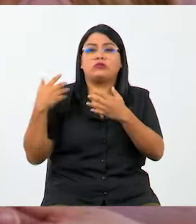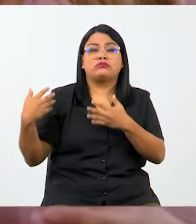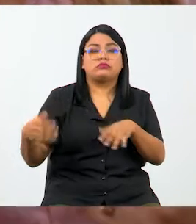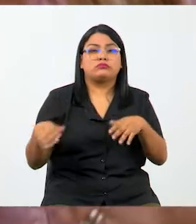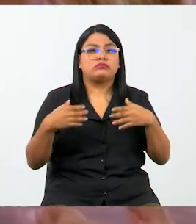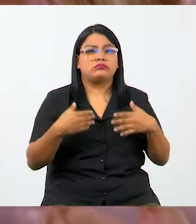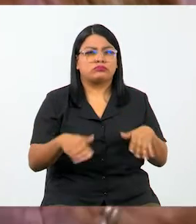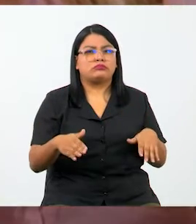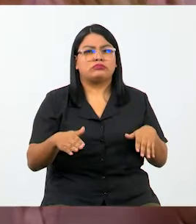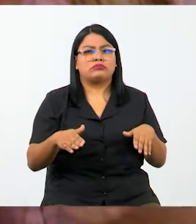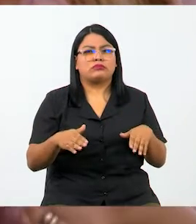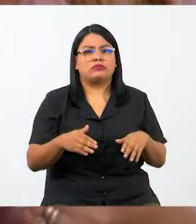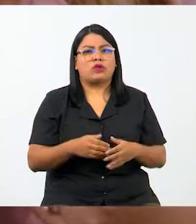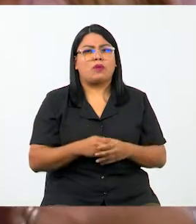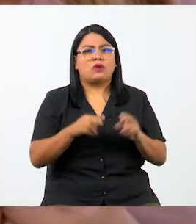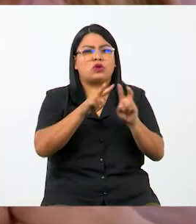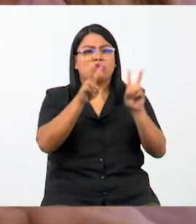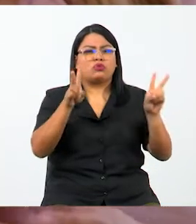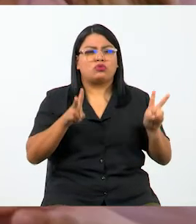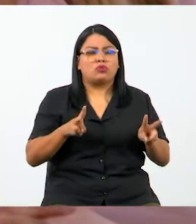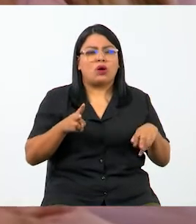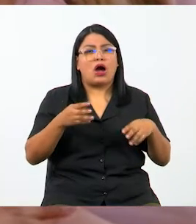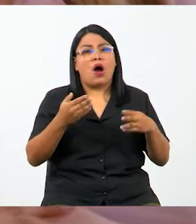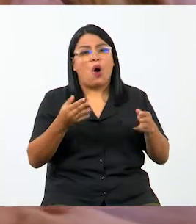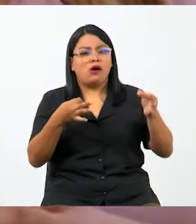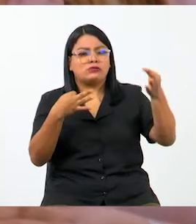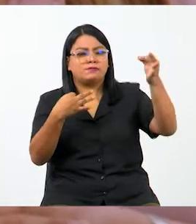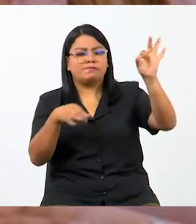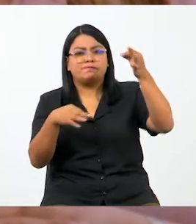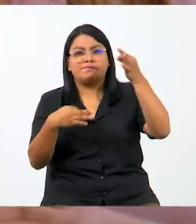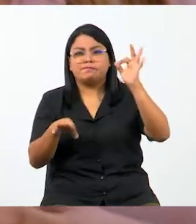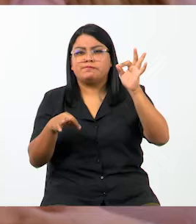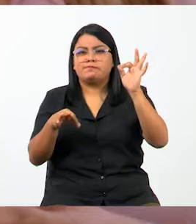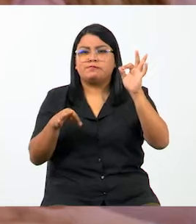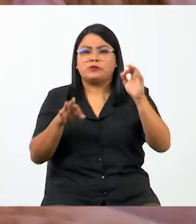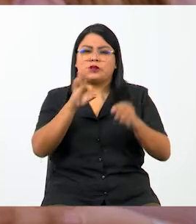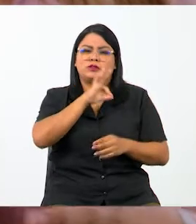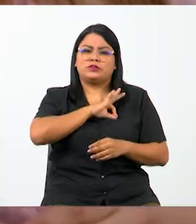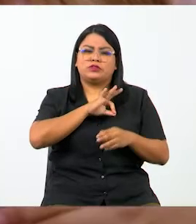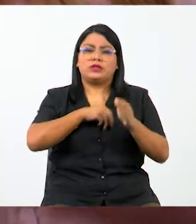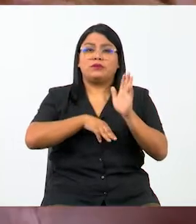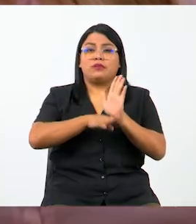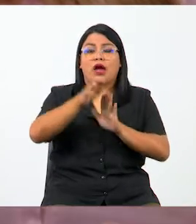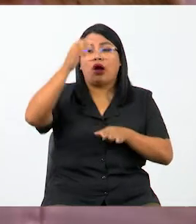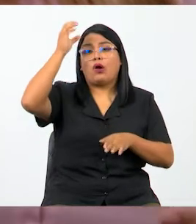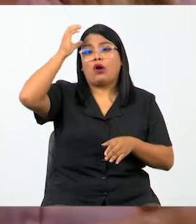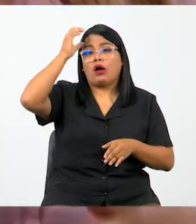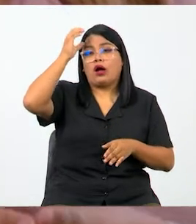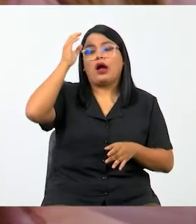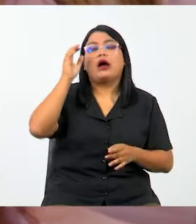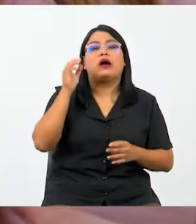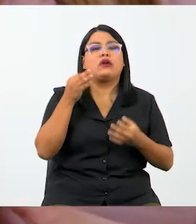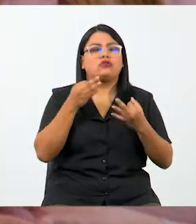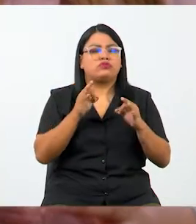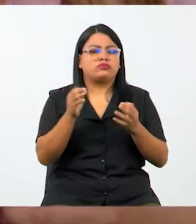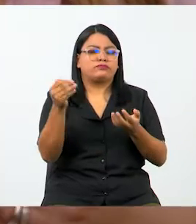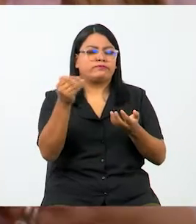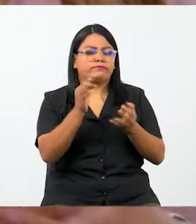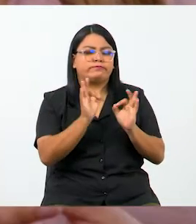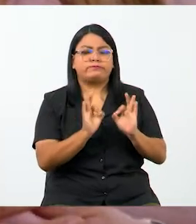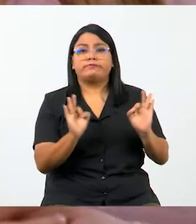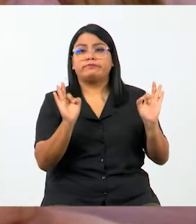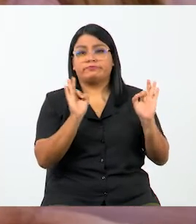ser también documentos para que él enriquezca su conocimiento y de esta forma pueda mediar de mejor forma